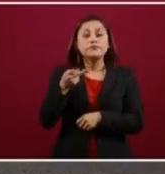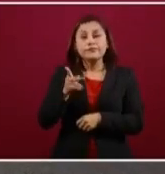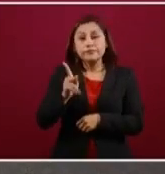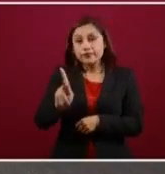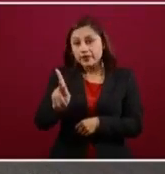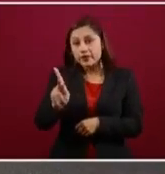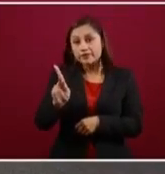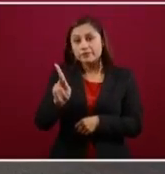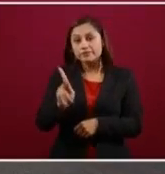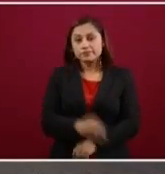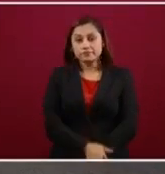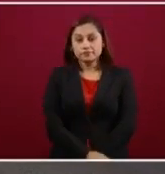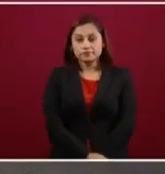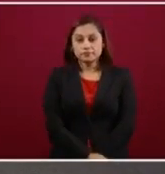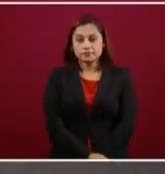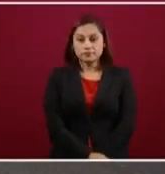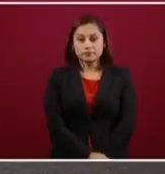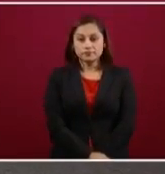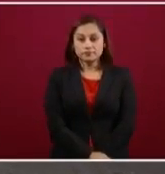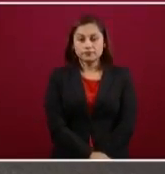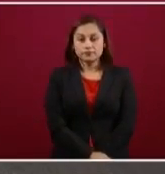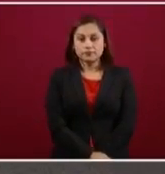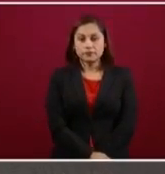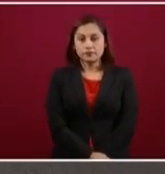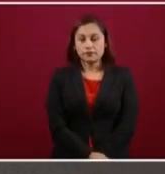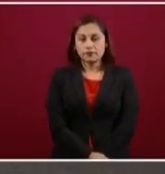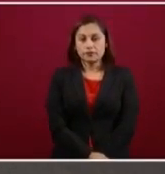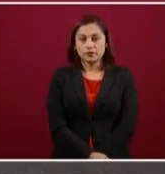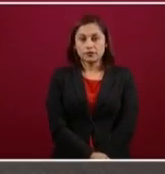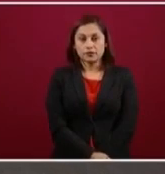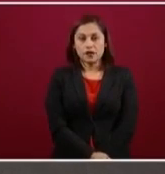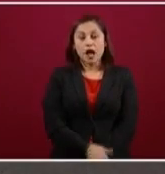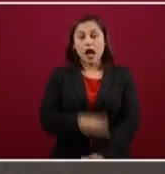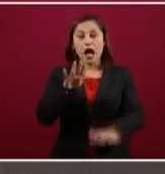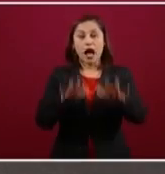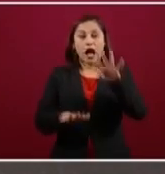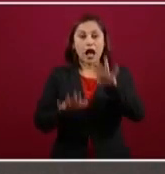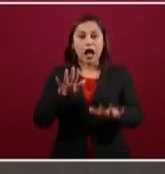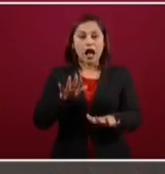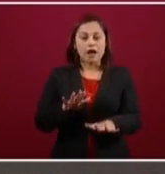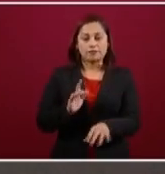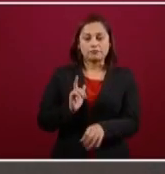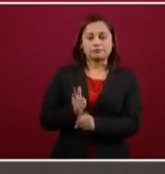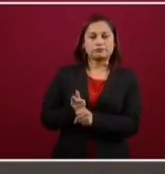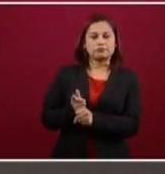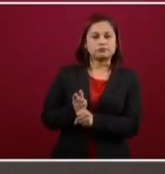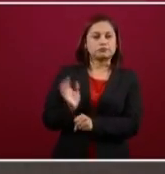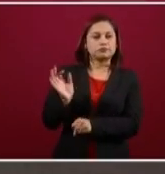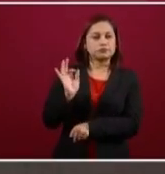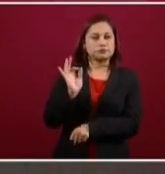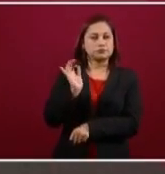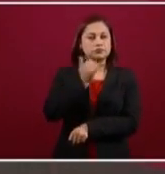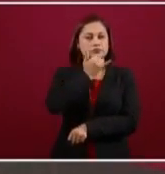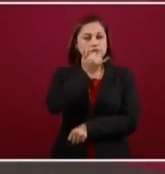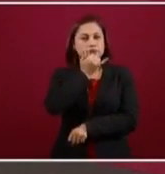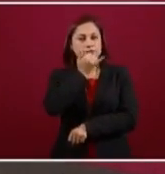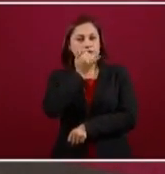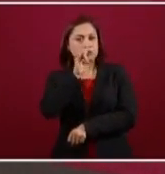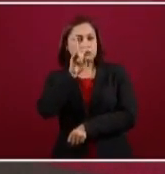cuando no corresponden a la verdad no tenemos por